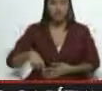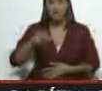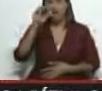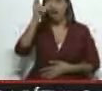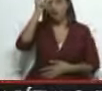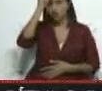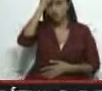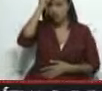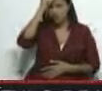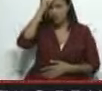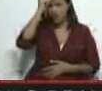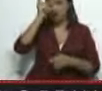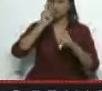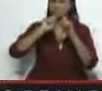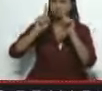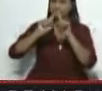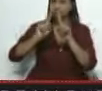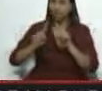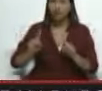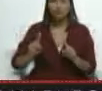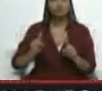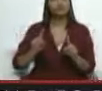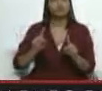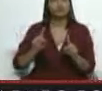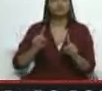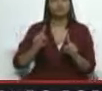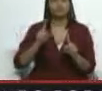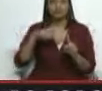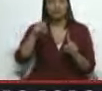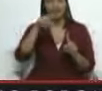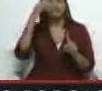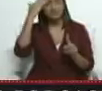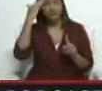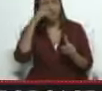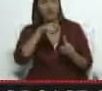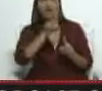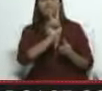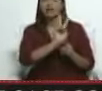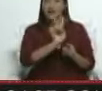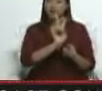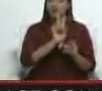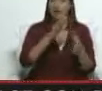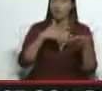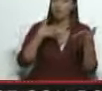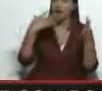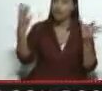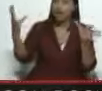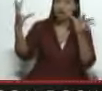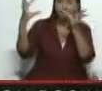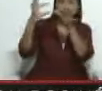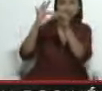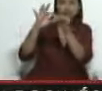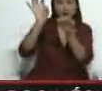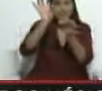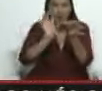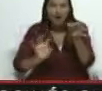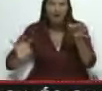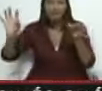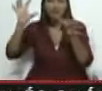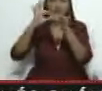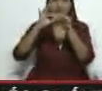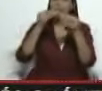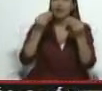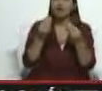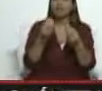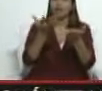los países del Golfo Pérsico sepan que en Venezuela encontrarán un Aliado en la tarea de garantizar la paz mundial